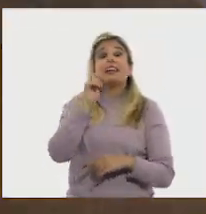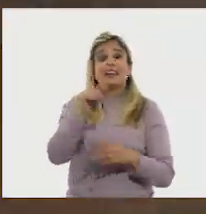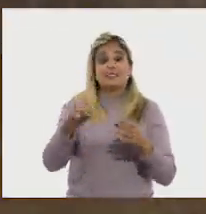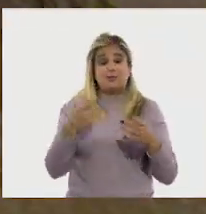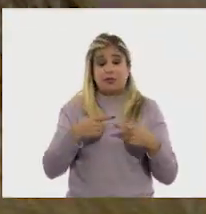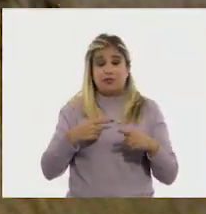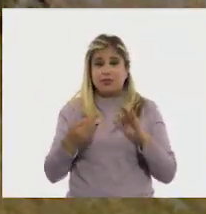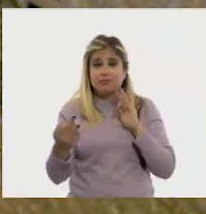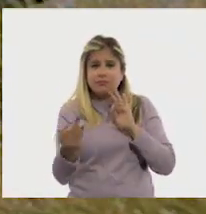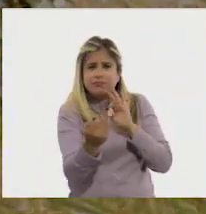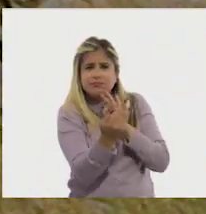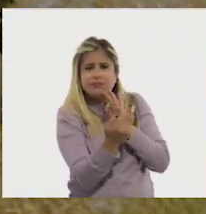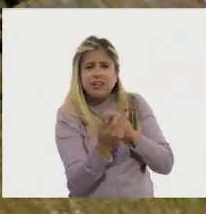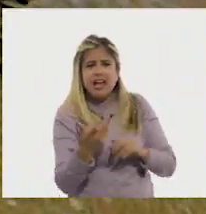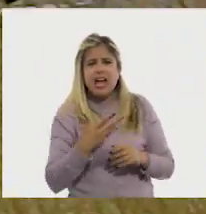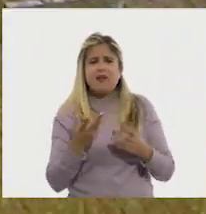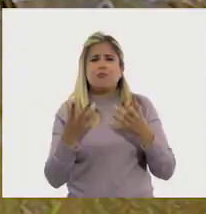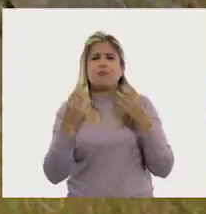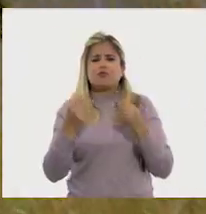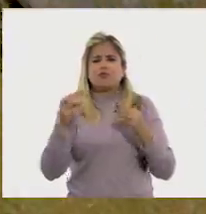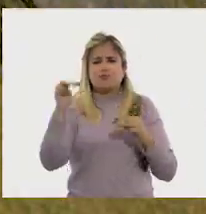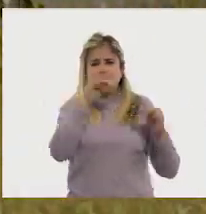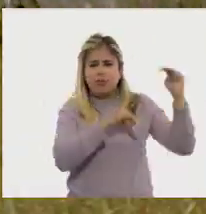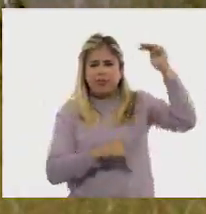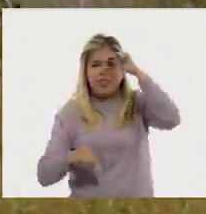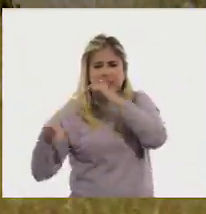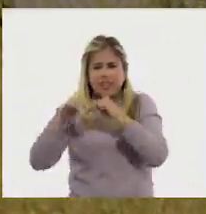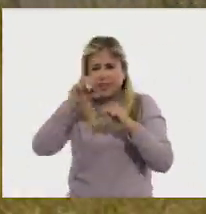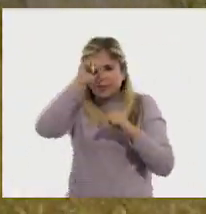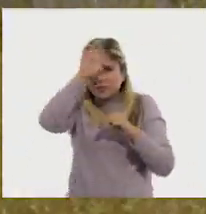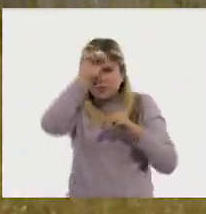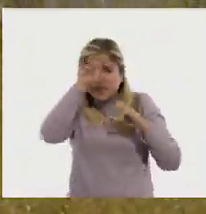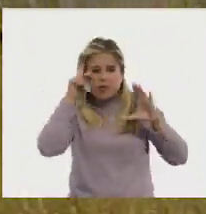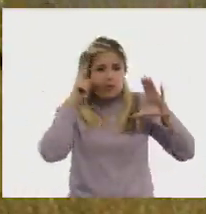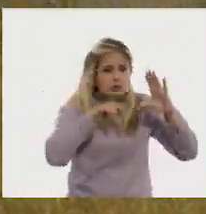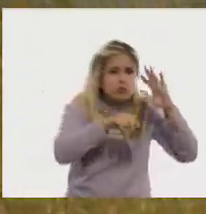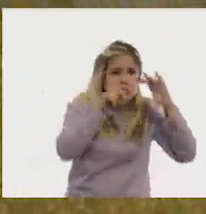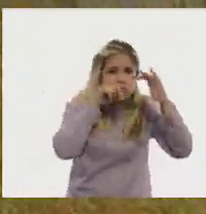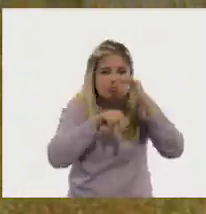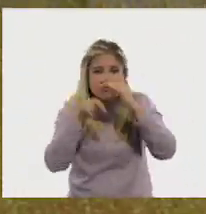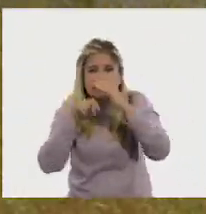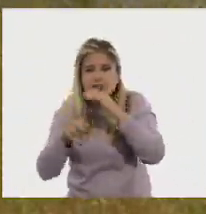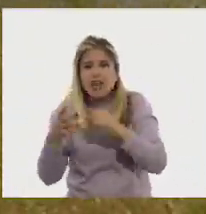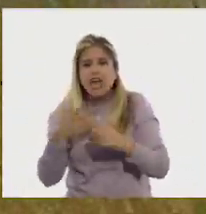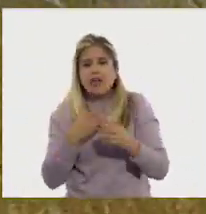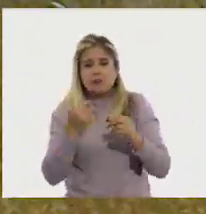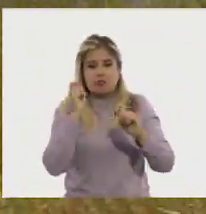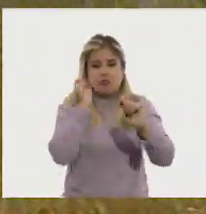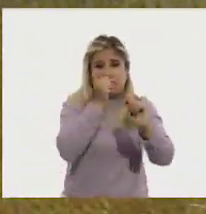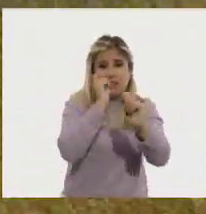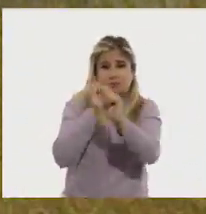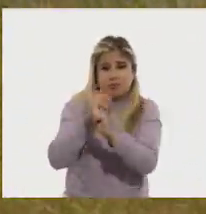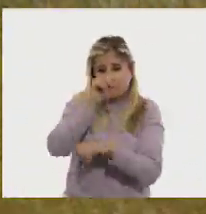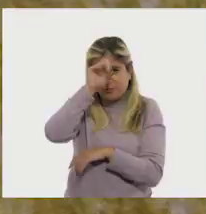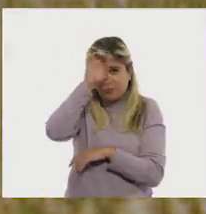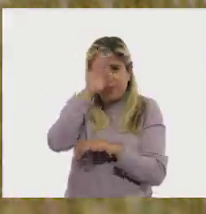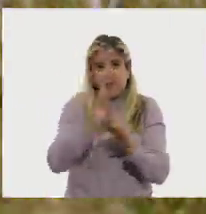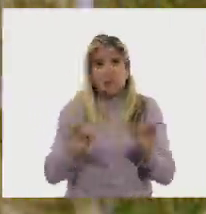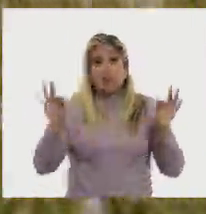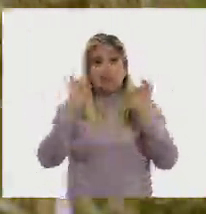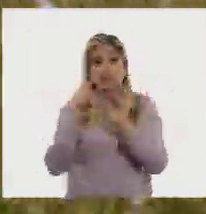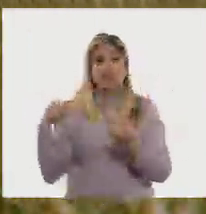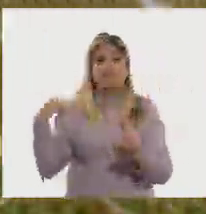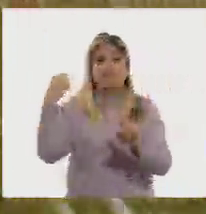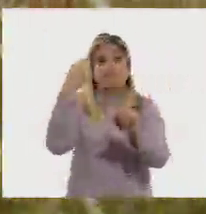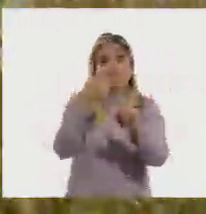lugar existió una gran cantidad de minas que convirtieron la zona en un área minera muy importante durante el periodo que va